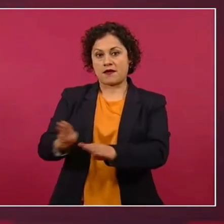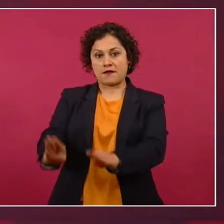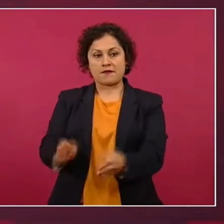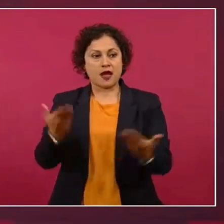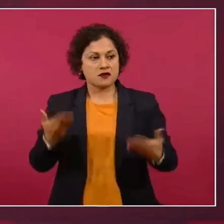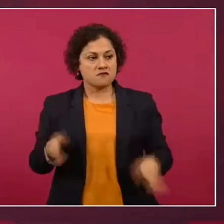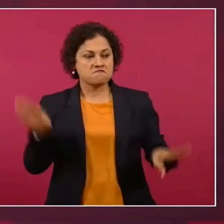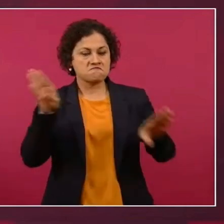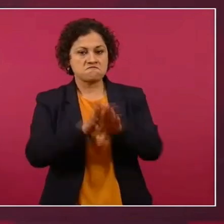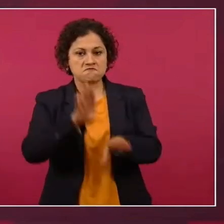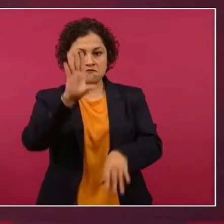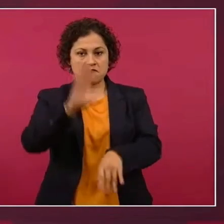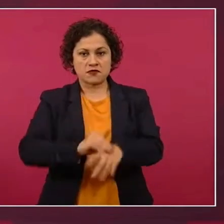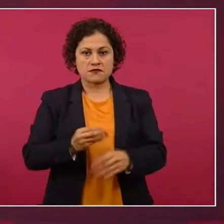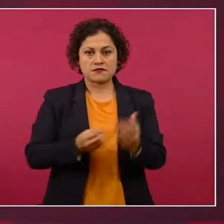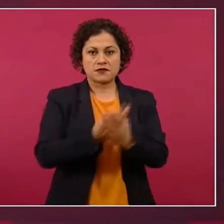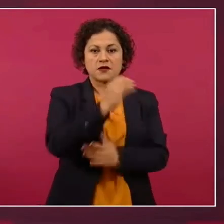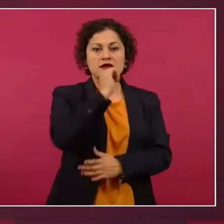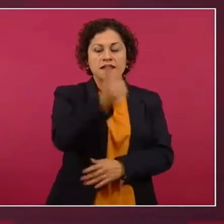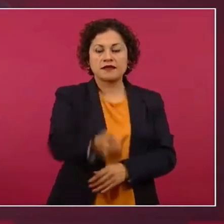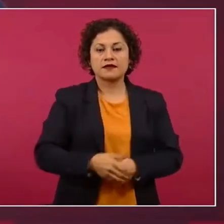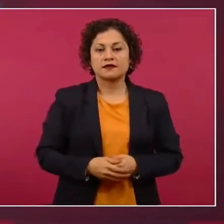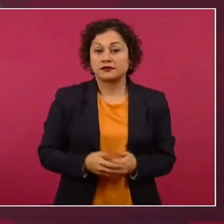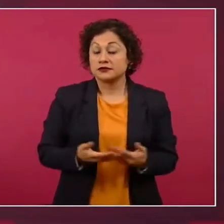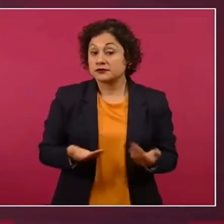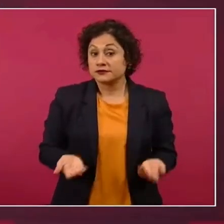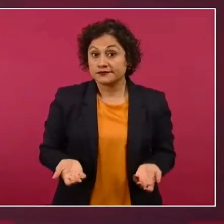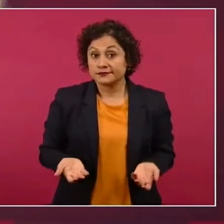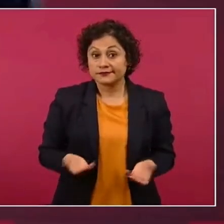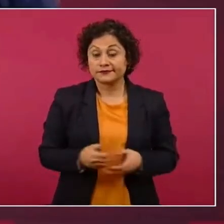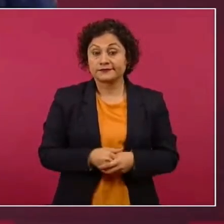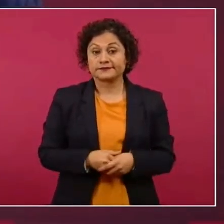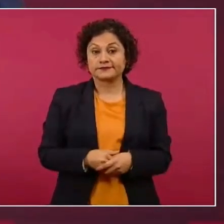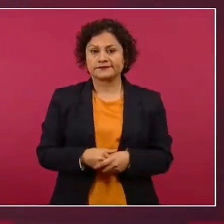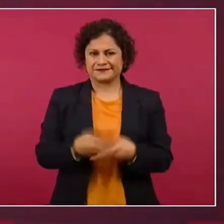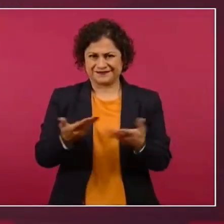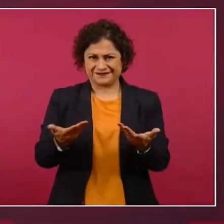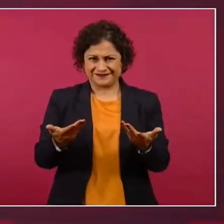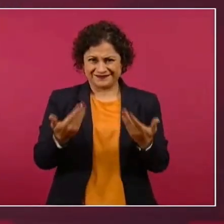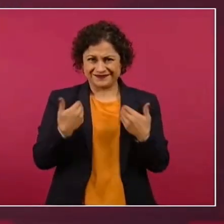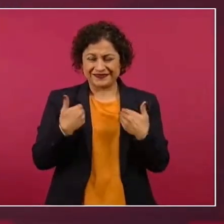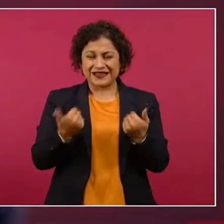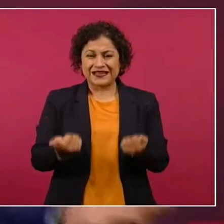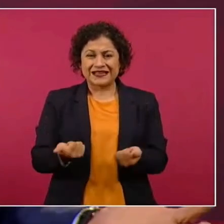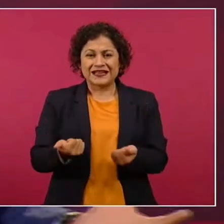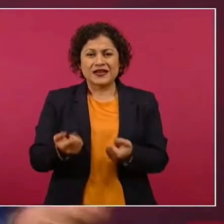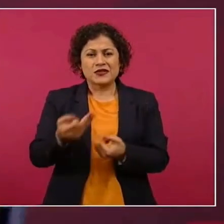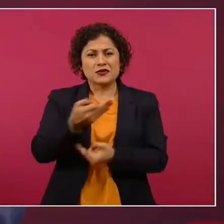cuentas. Pero todo está así.